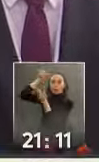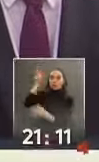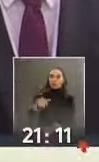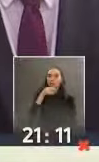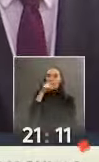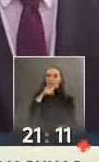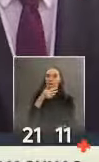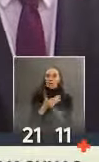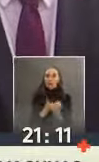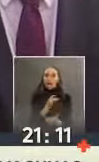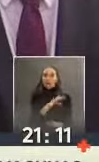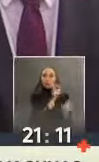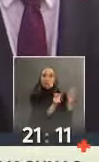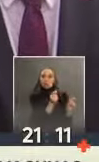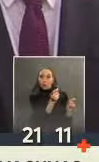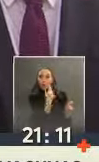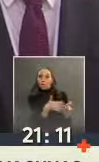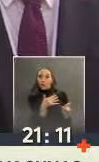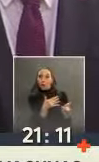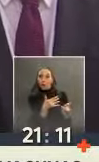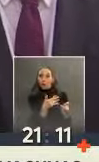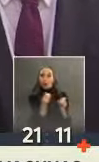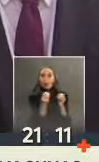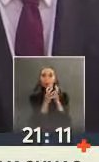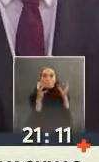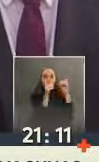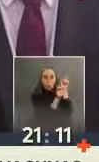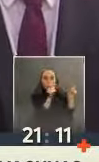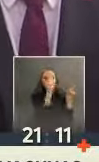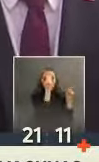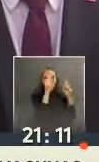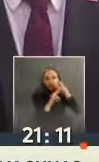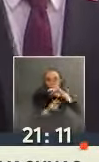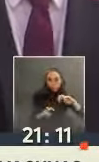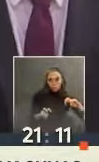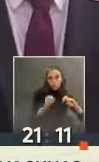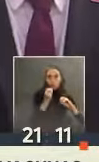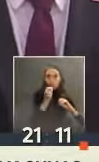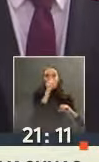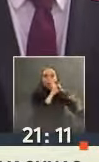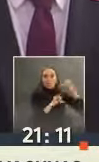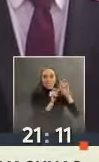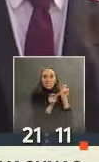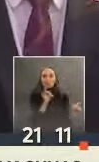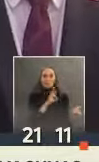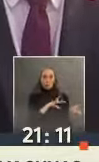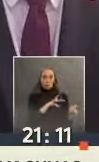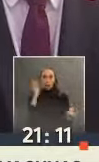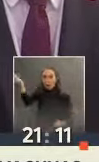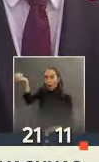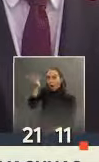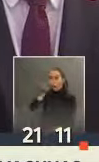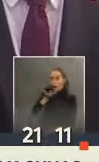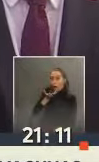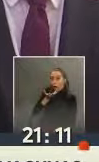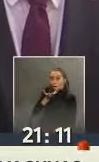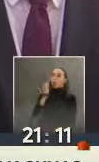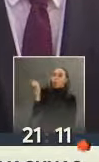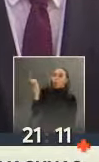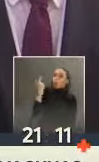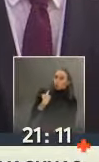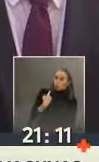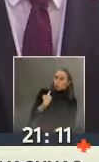hay gente valiosísima, grandes investigadores, grandes científicos, nos casi obliga y